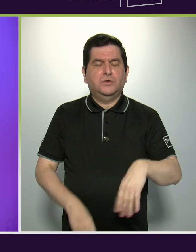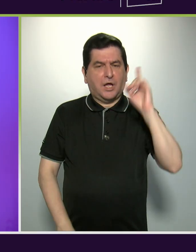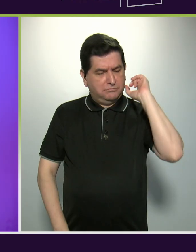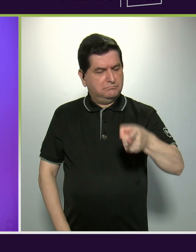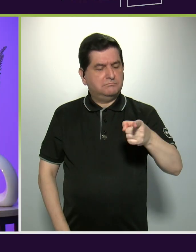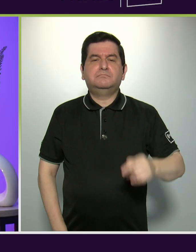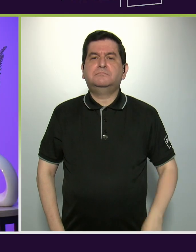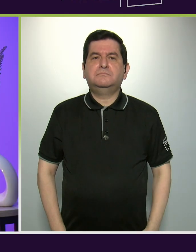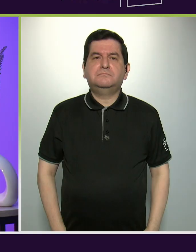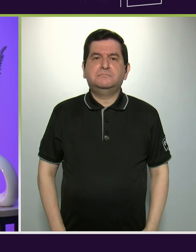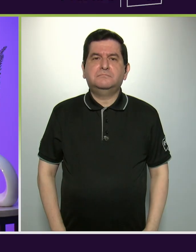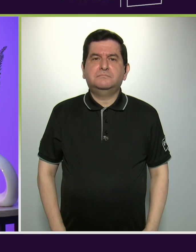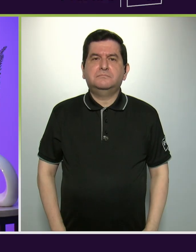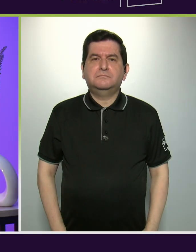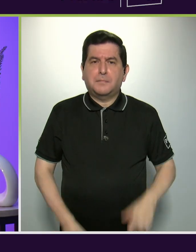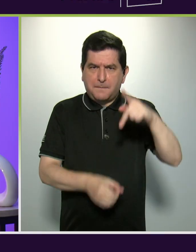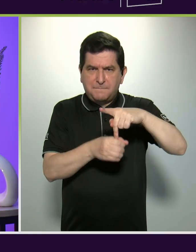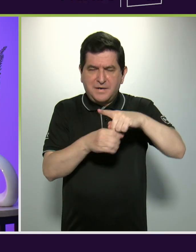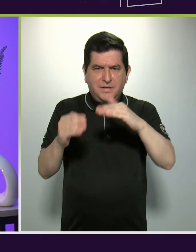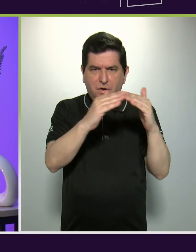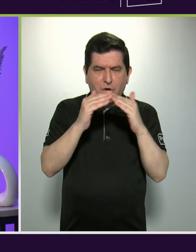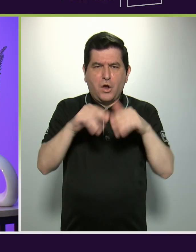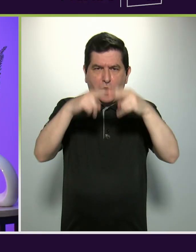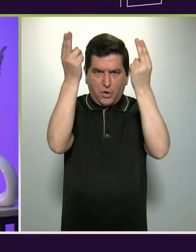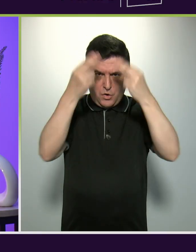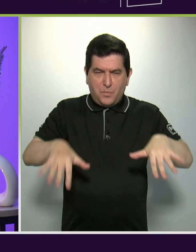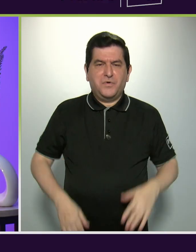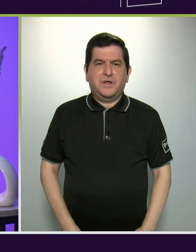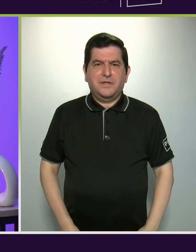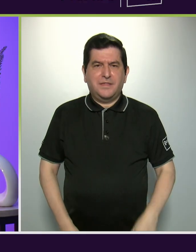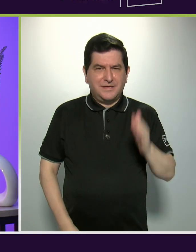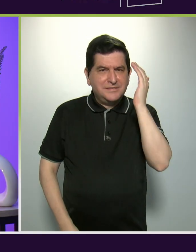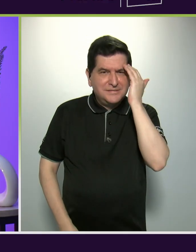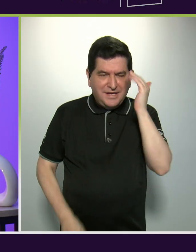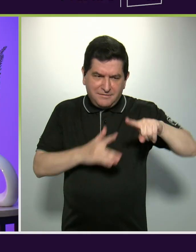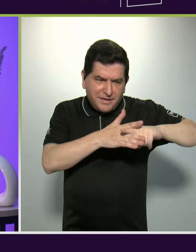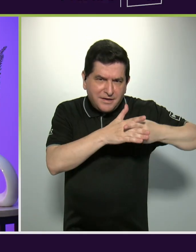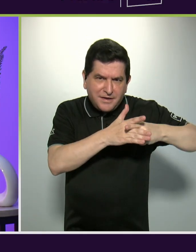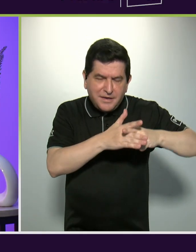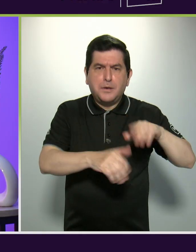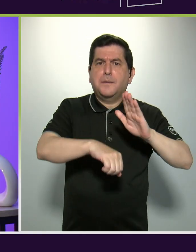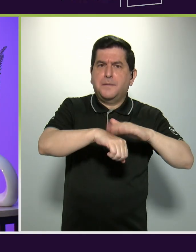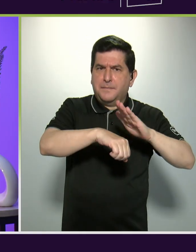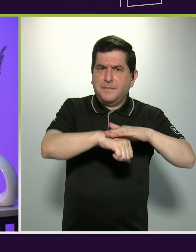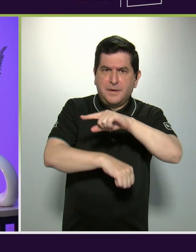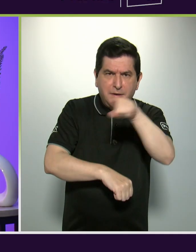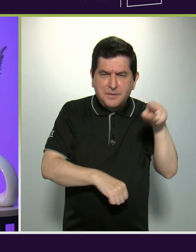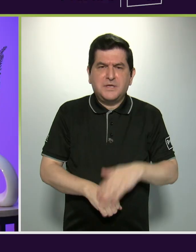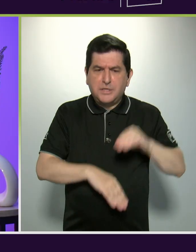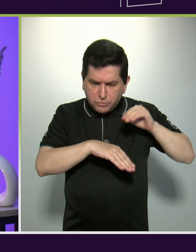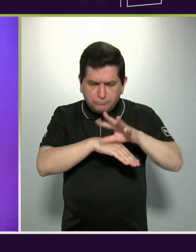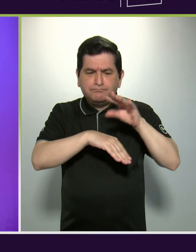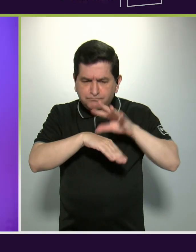obligaciones. Sea parte de nuestra comunidad virtual para estar al día con las herramientas que le permiten hacer esa